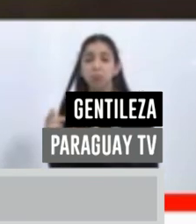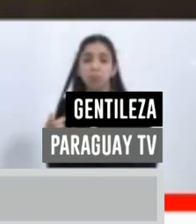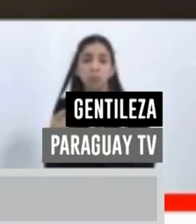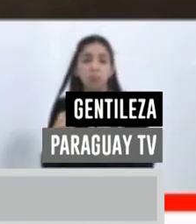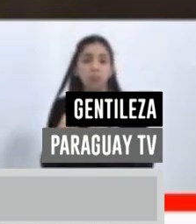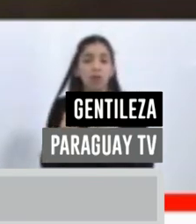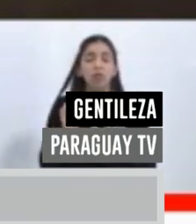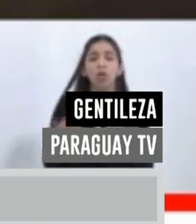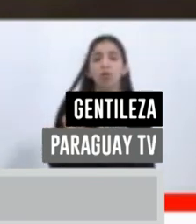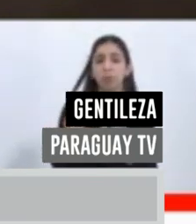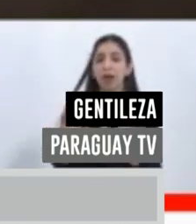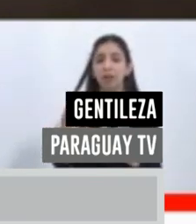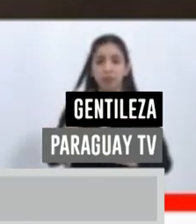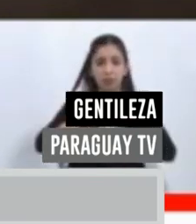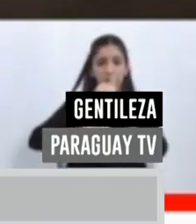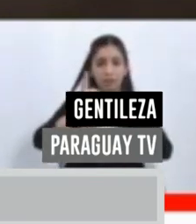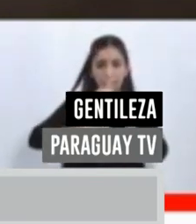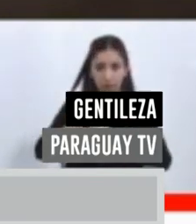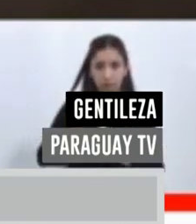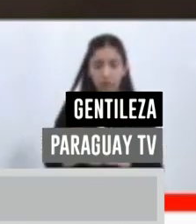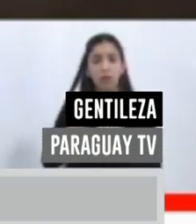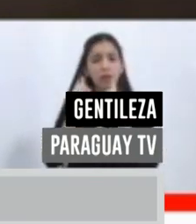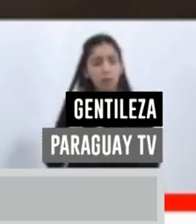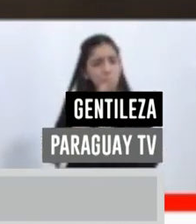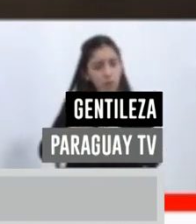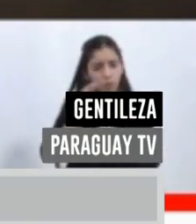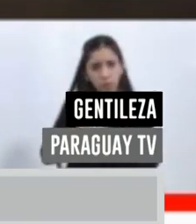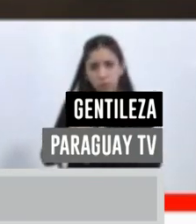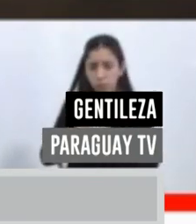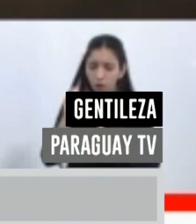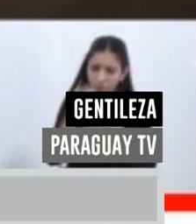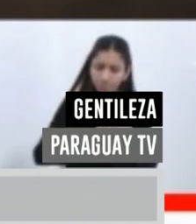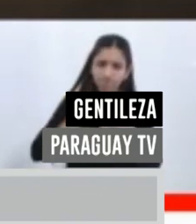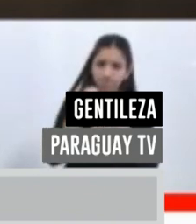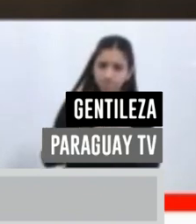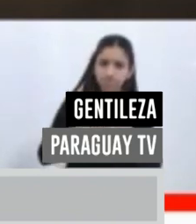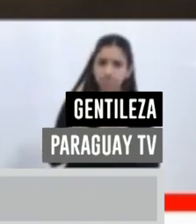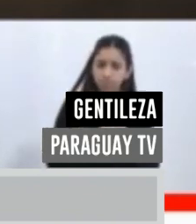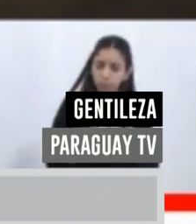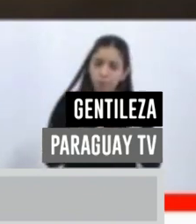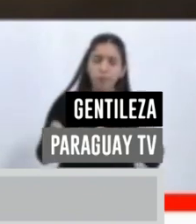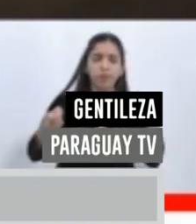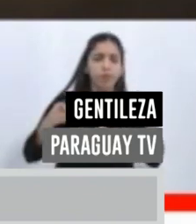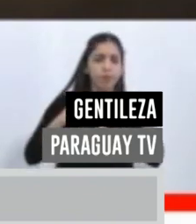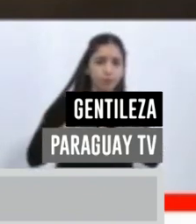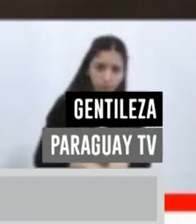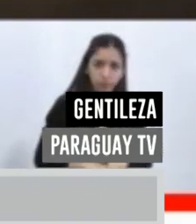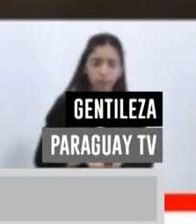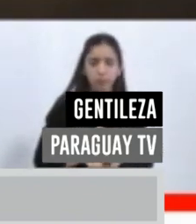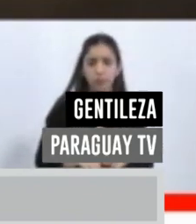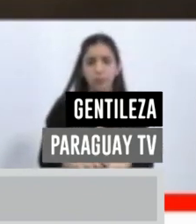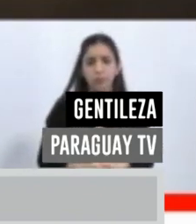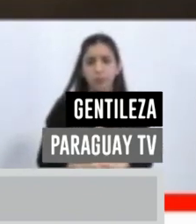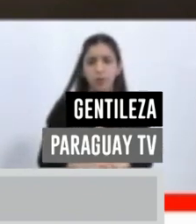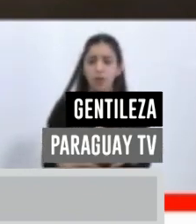grandes consensos que necesita el Paraguay. Seguir insistiendo